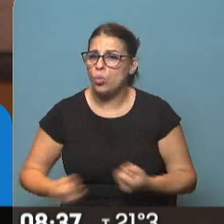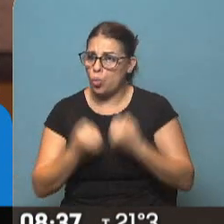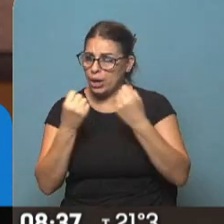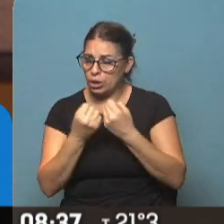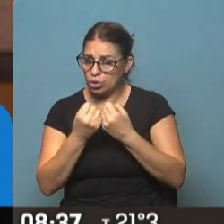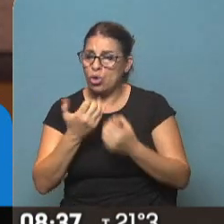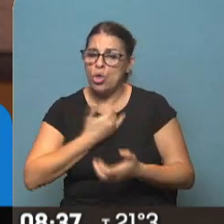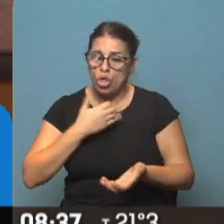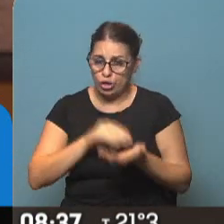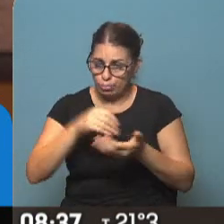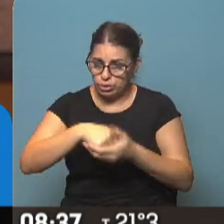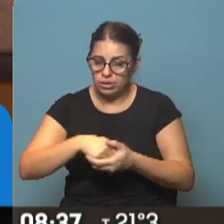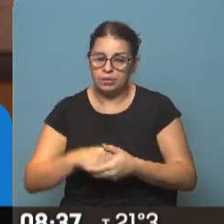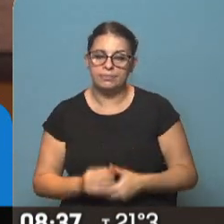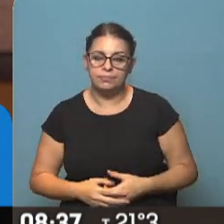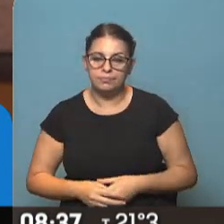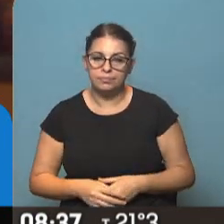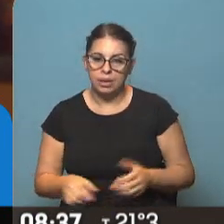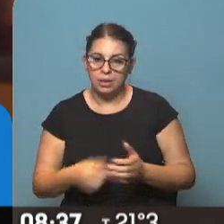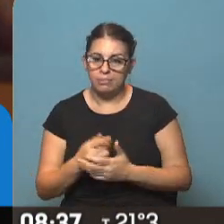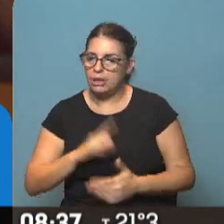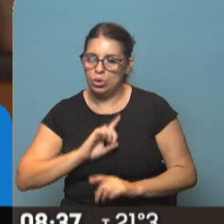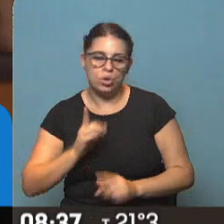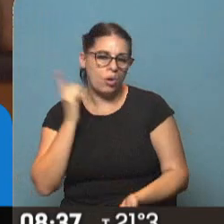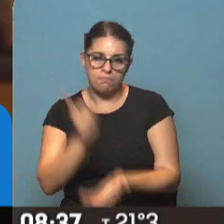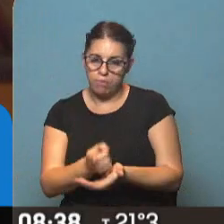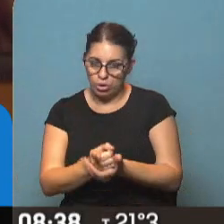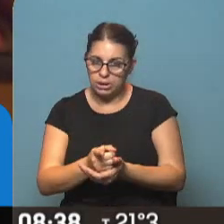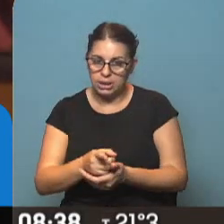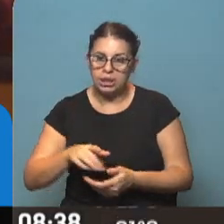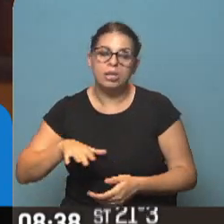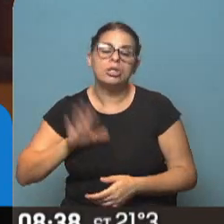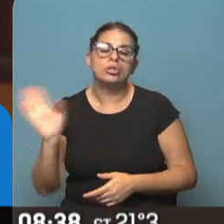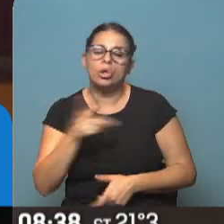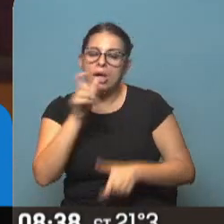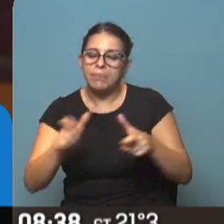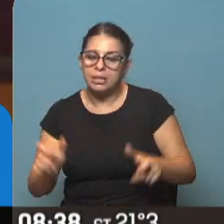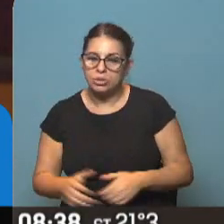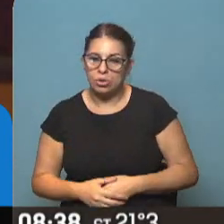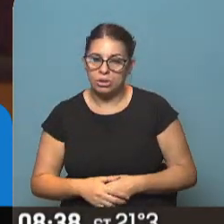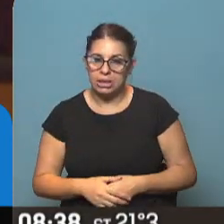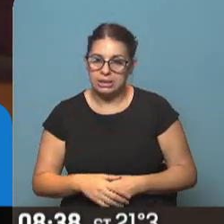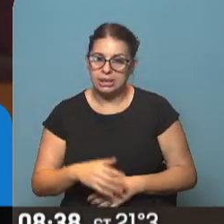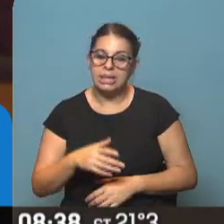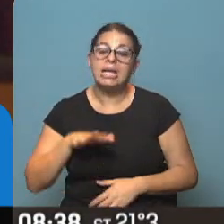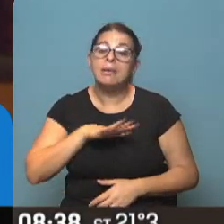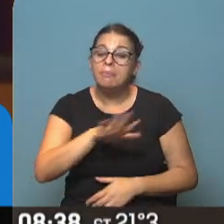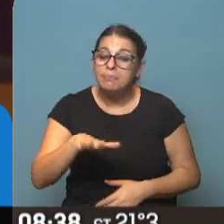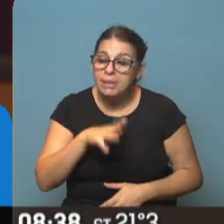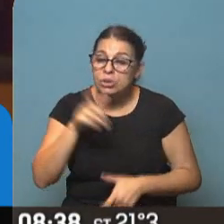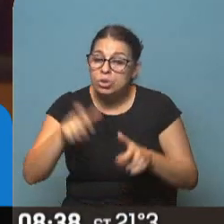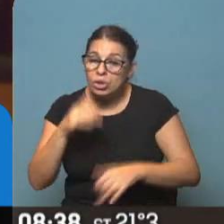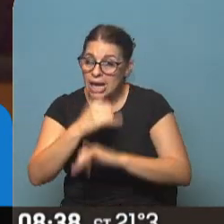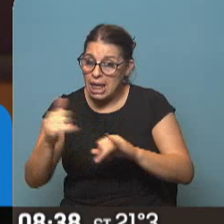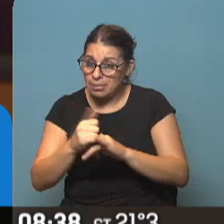en la cámara de diputados pero no imponer al conjunto de la población a la mitad de la población que